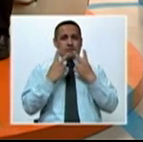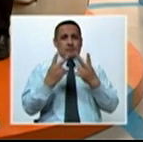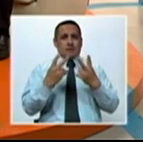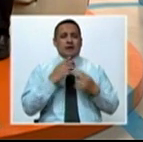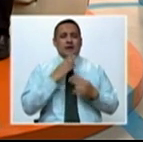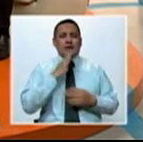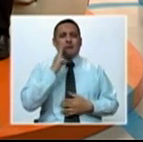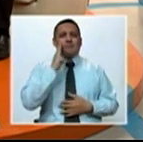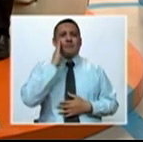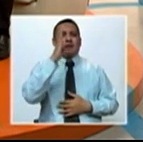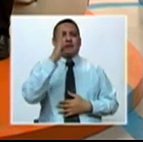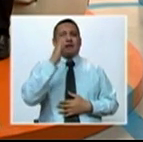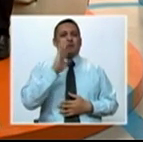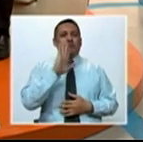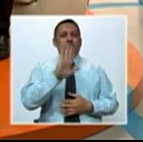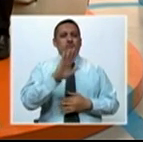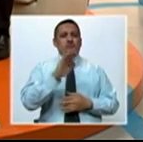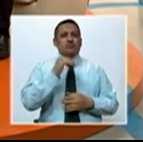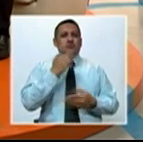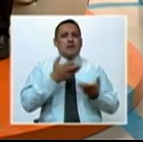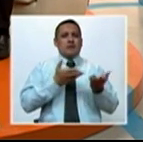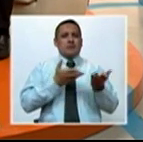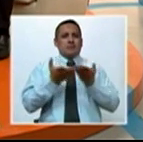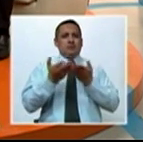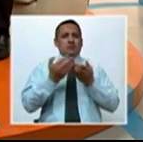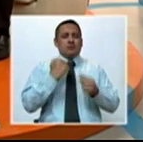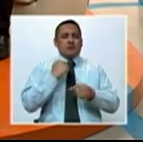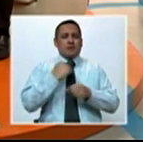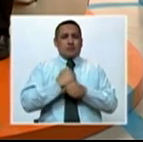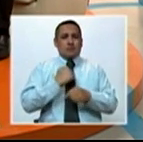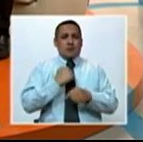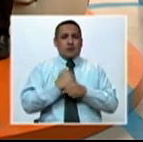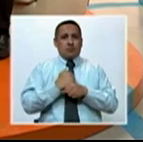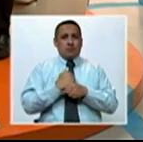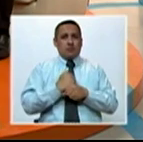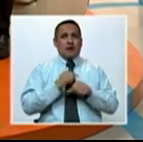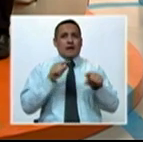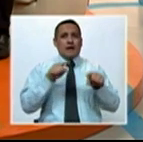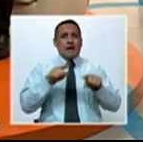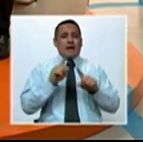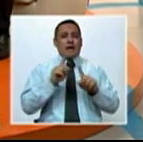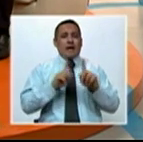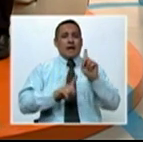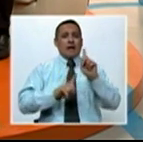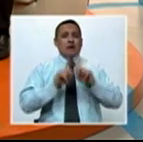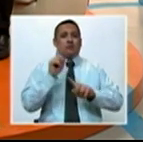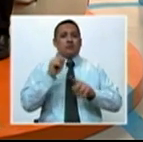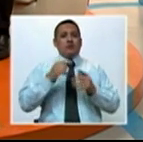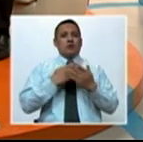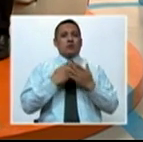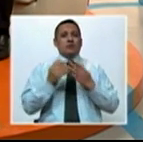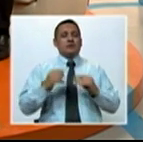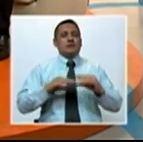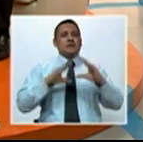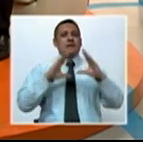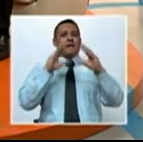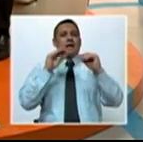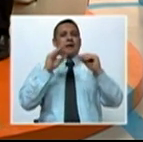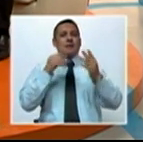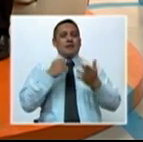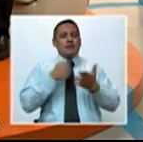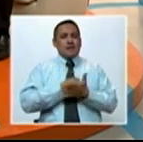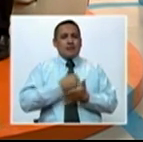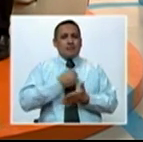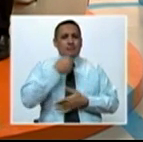servicio. En esos casos se suele hablar de retribución,